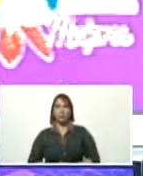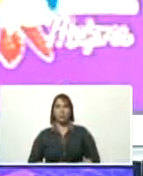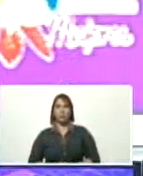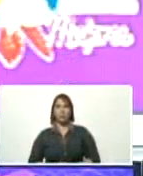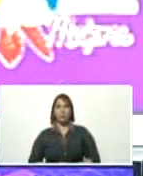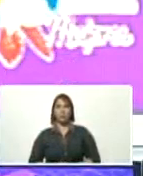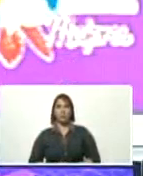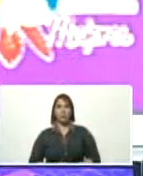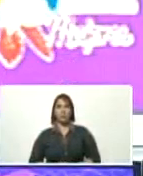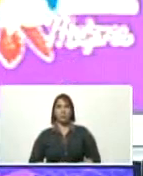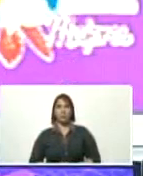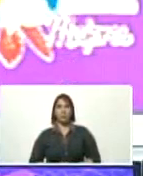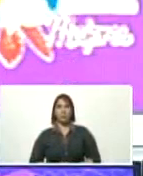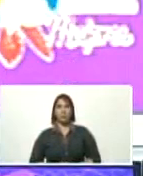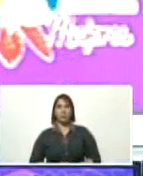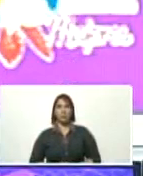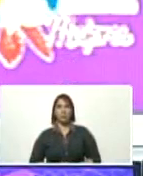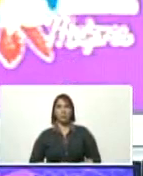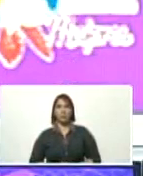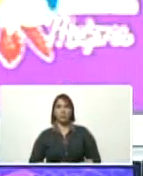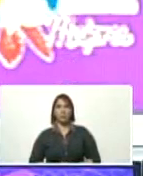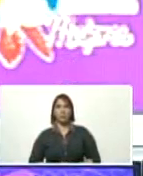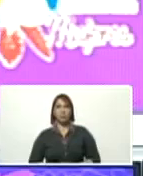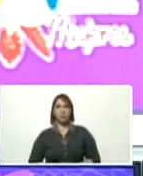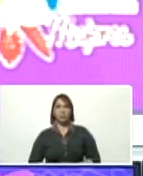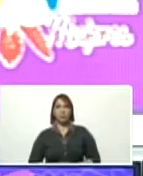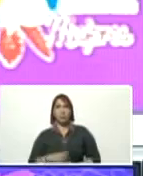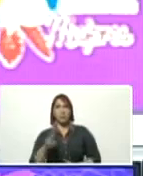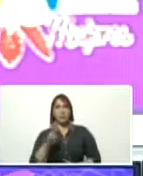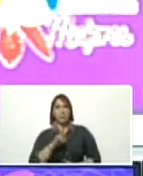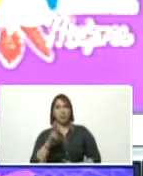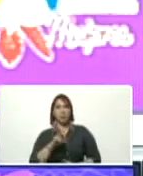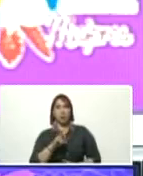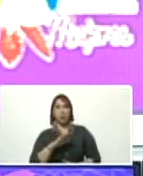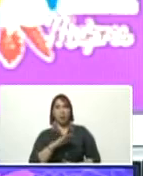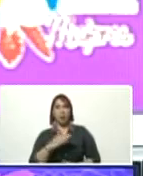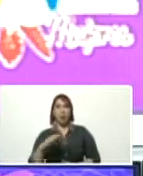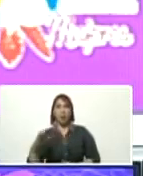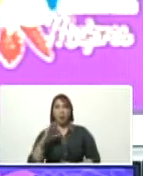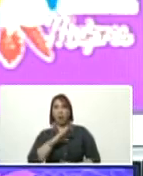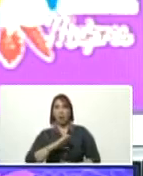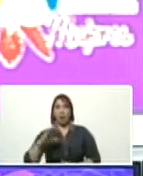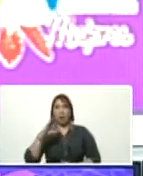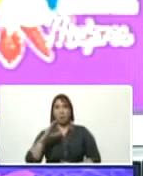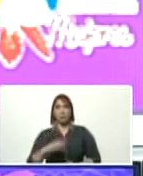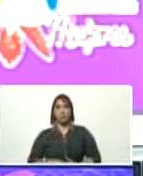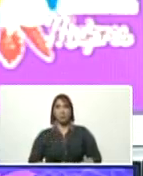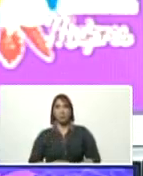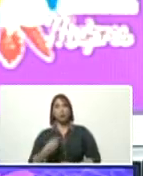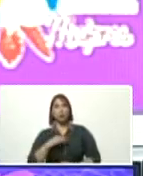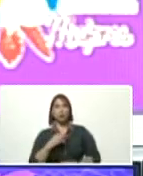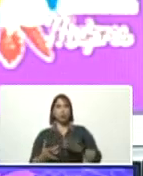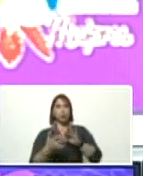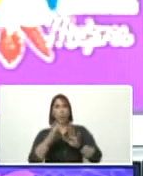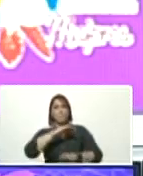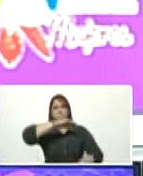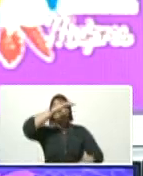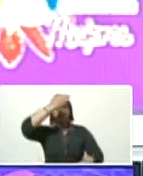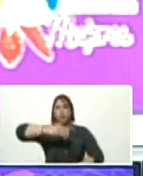del mar caribeño de Venezuela, del mar suramericano, nos vamos a la